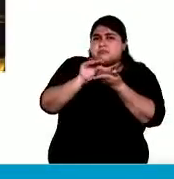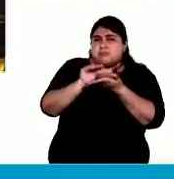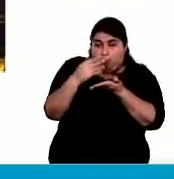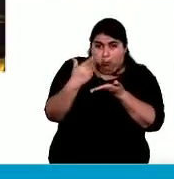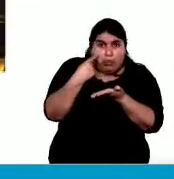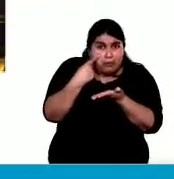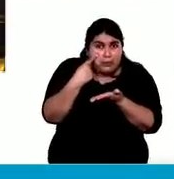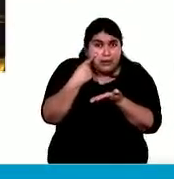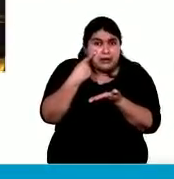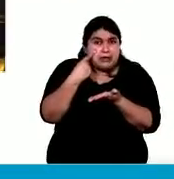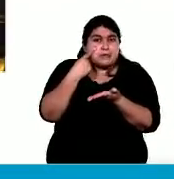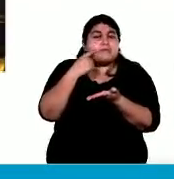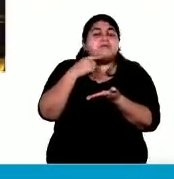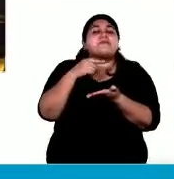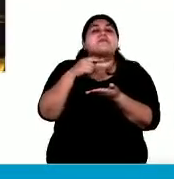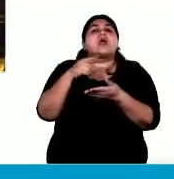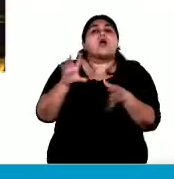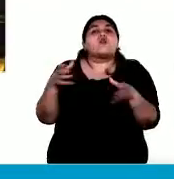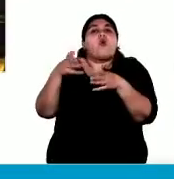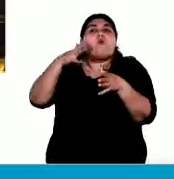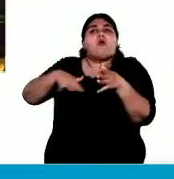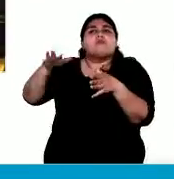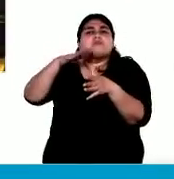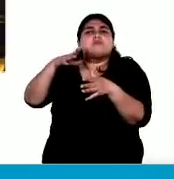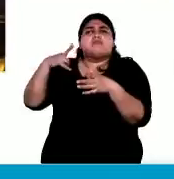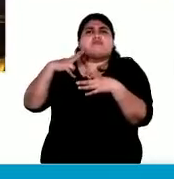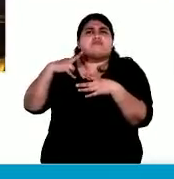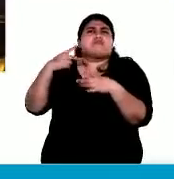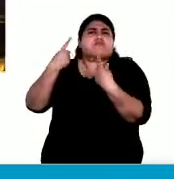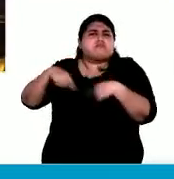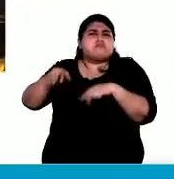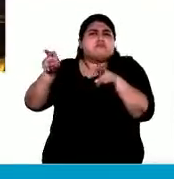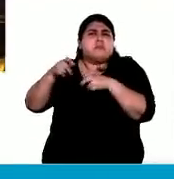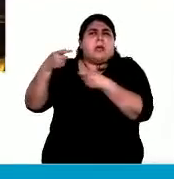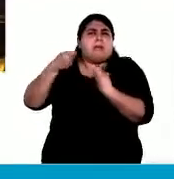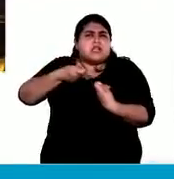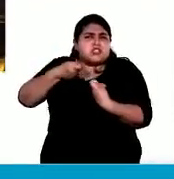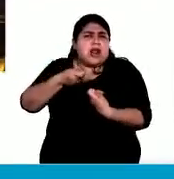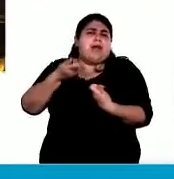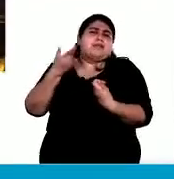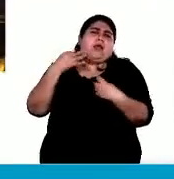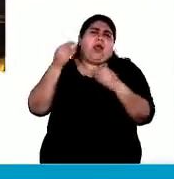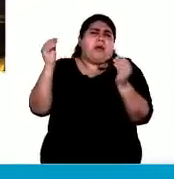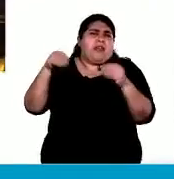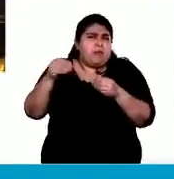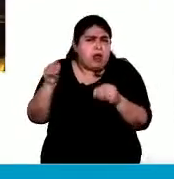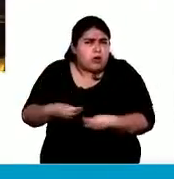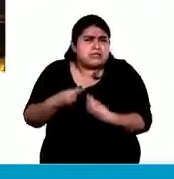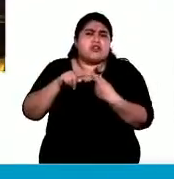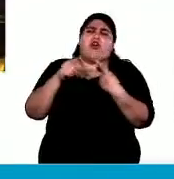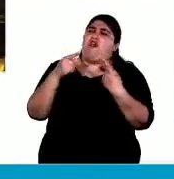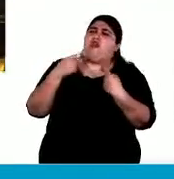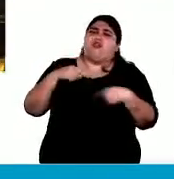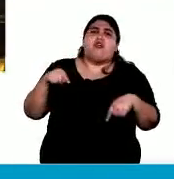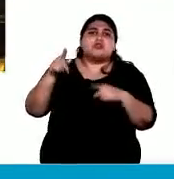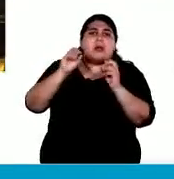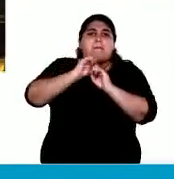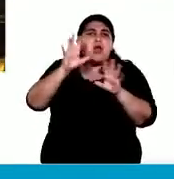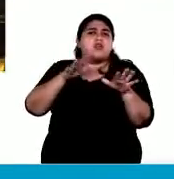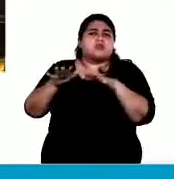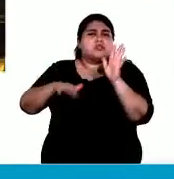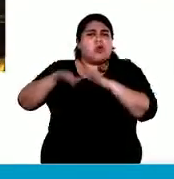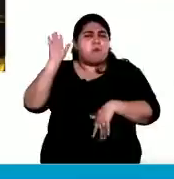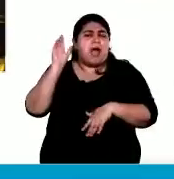las clases dominantes los dueños del agronegocio presionando obviamente por una evaluación empeoran aún más las condiciones